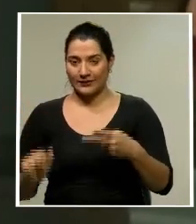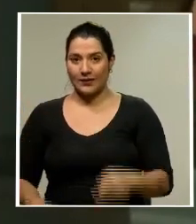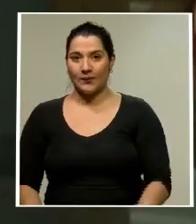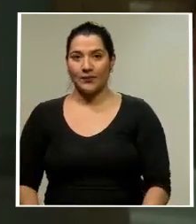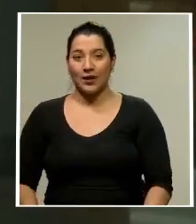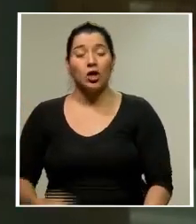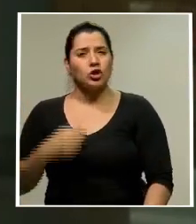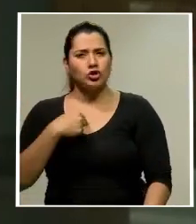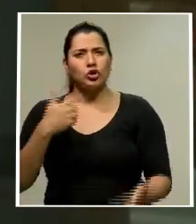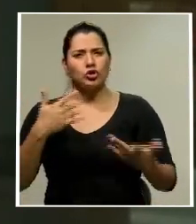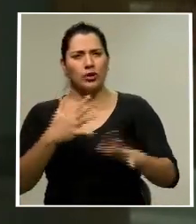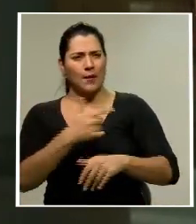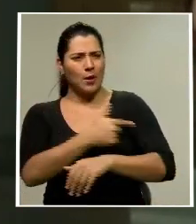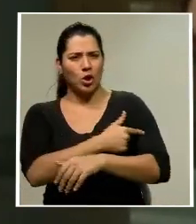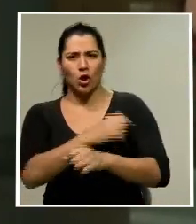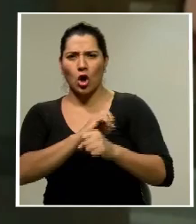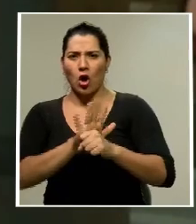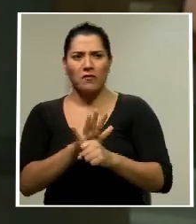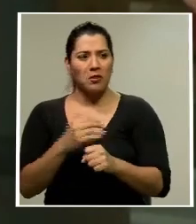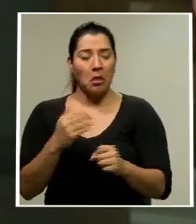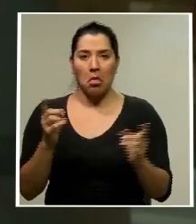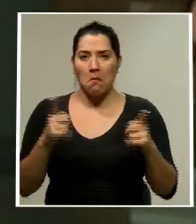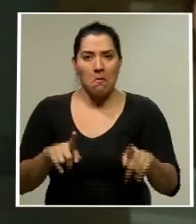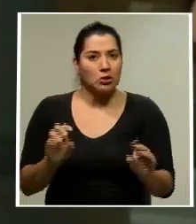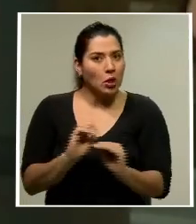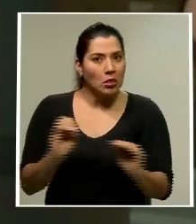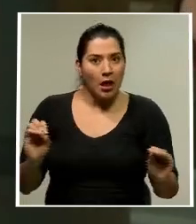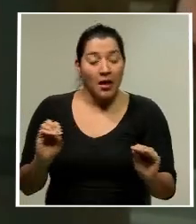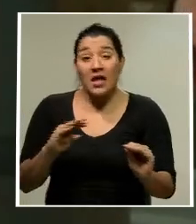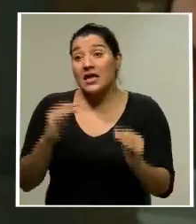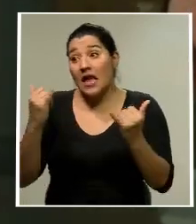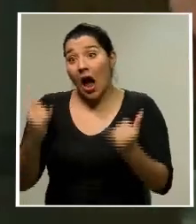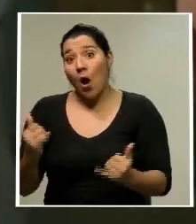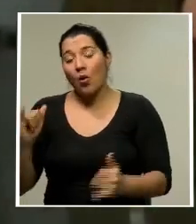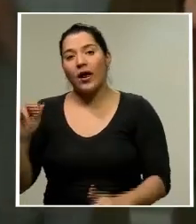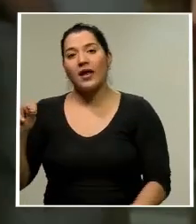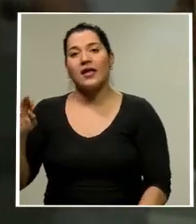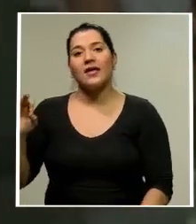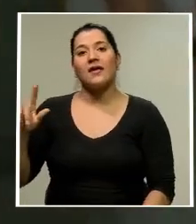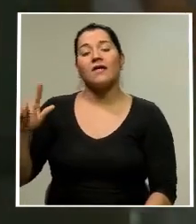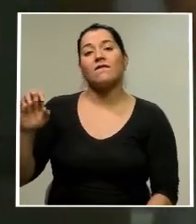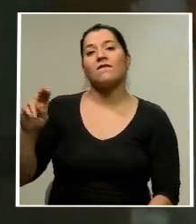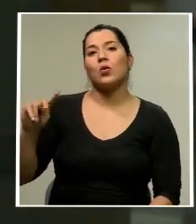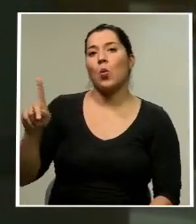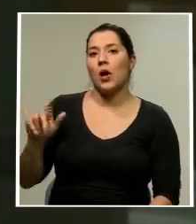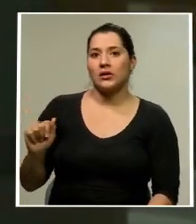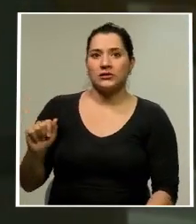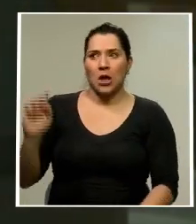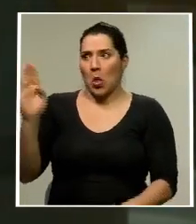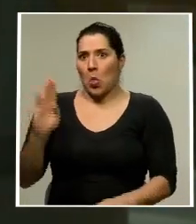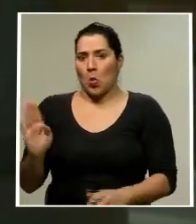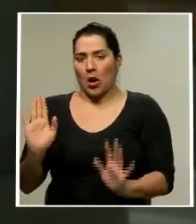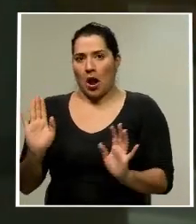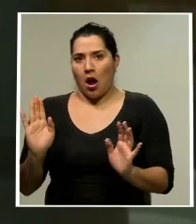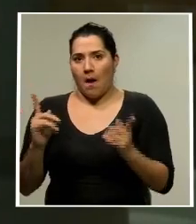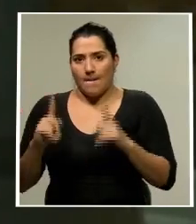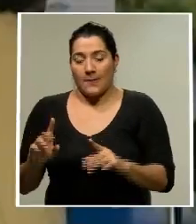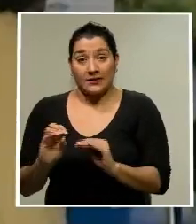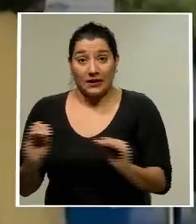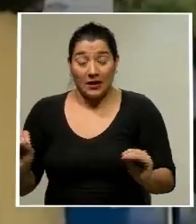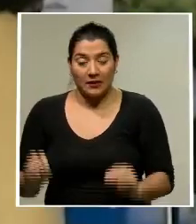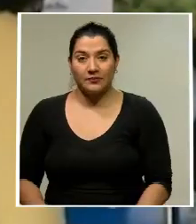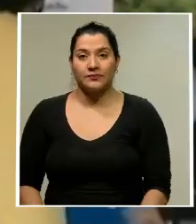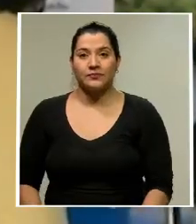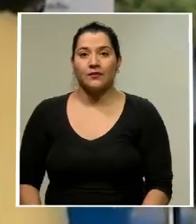yo me vacuné del COVID y no me dio ningún efecto y ahora de la influencia y nunca me ha dado efectos, pero que no me dé.